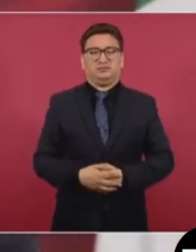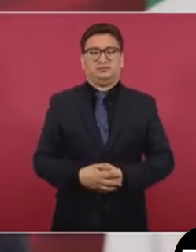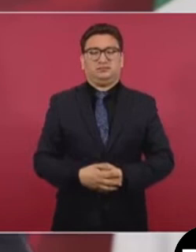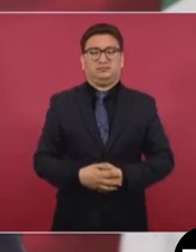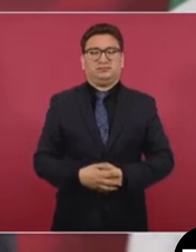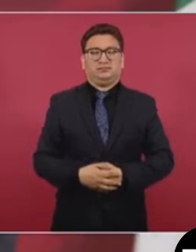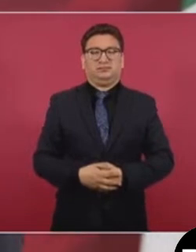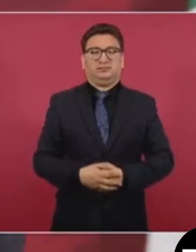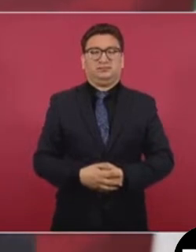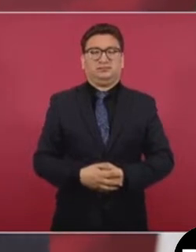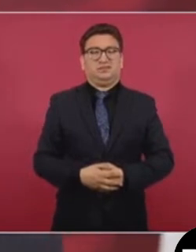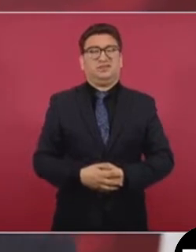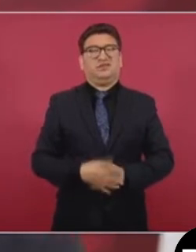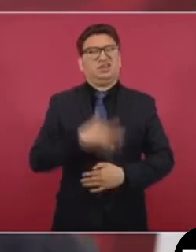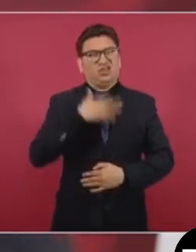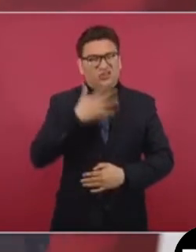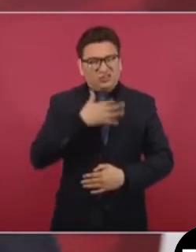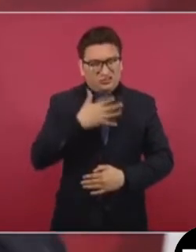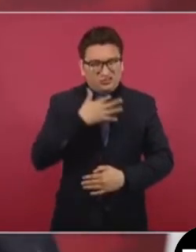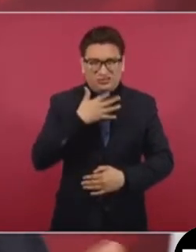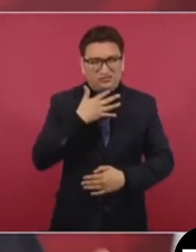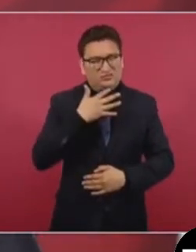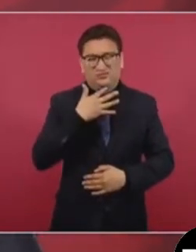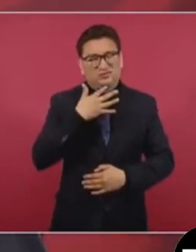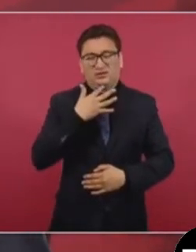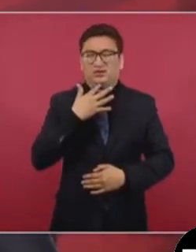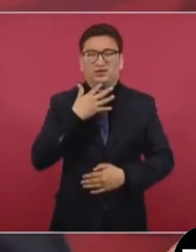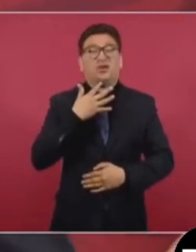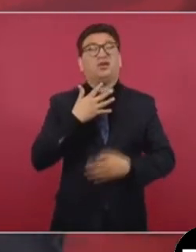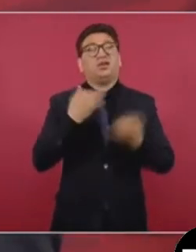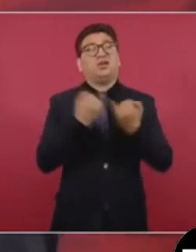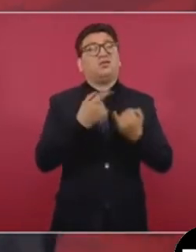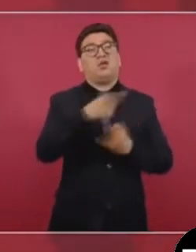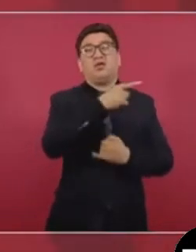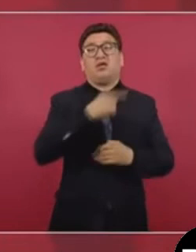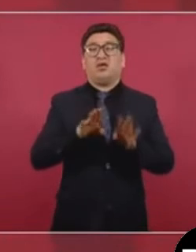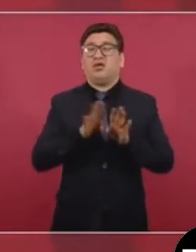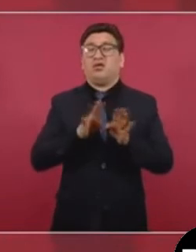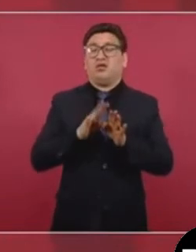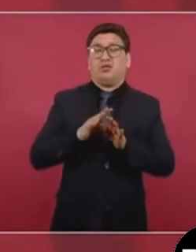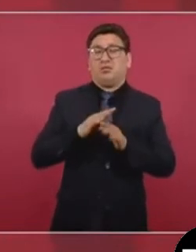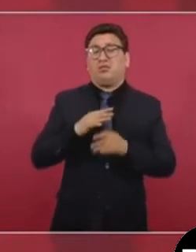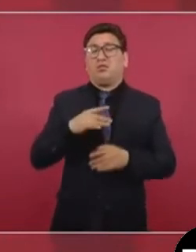No solo hay corrupción, sino es mucho el cinismo.